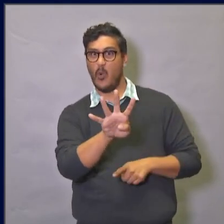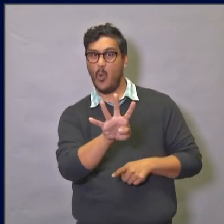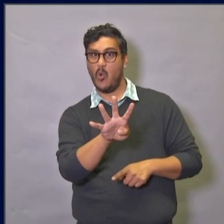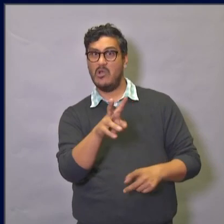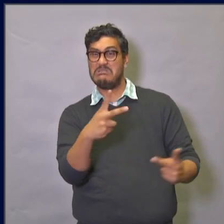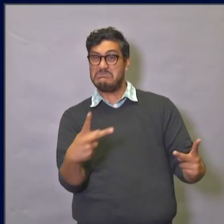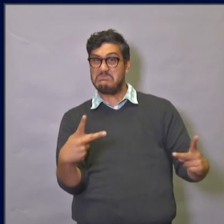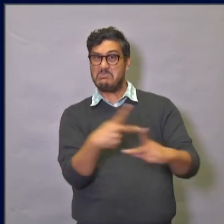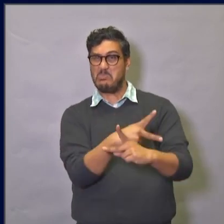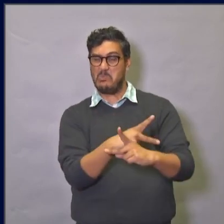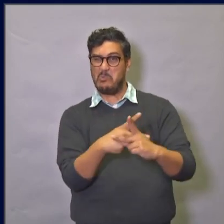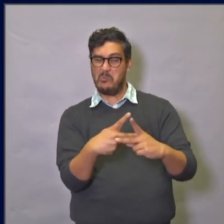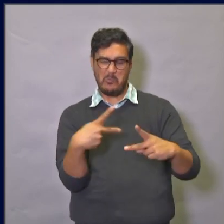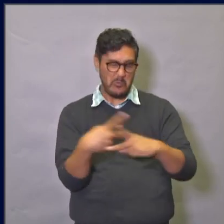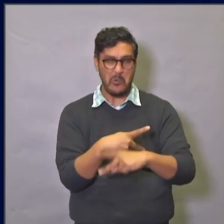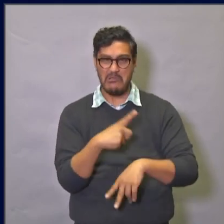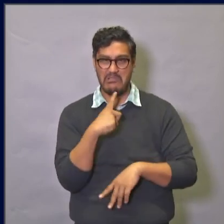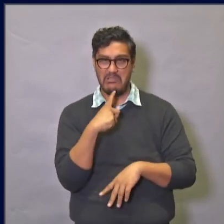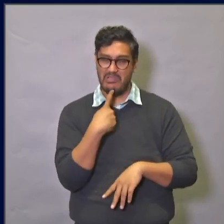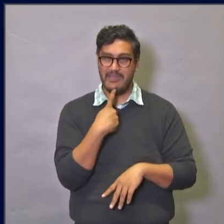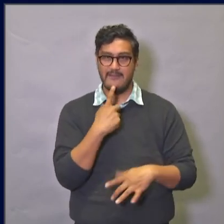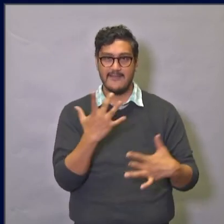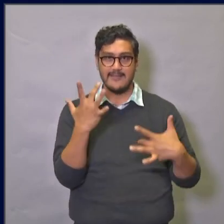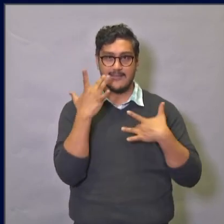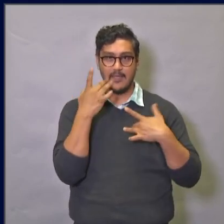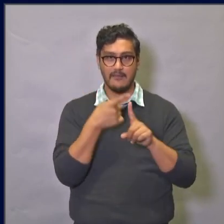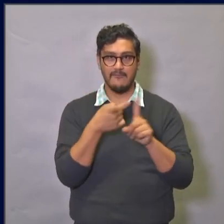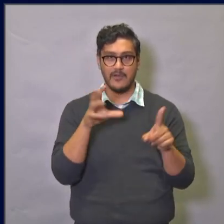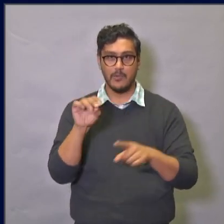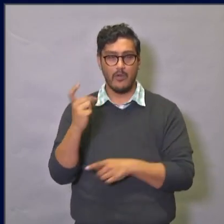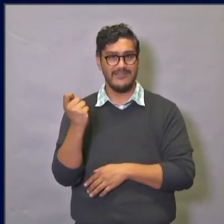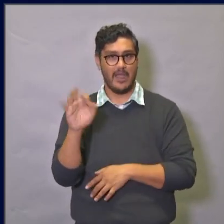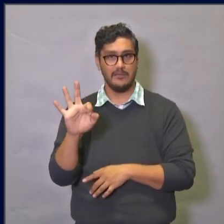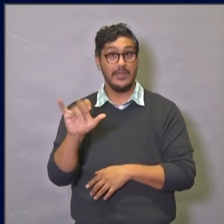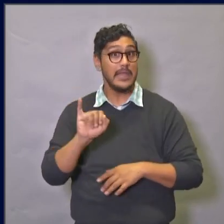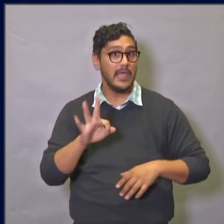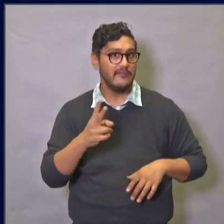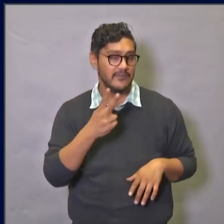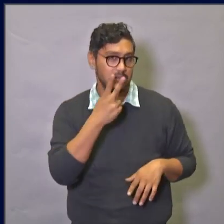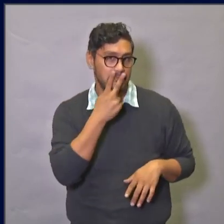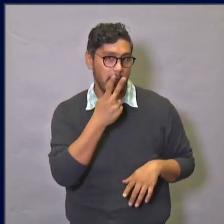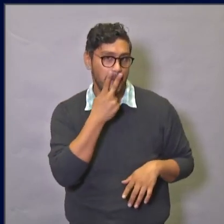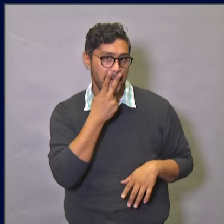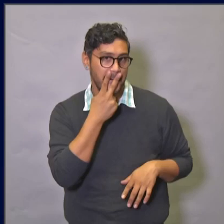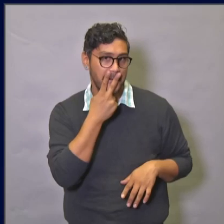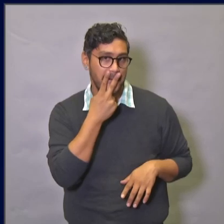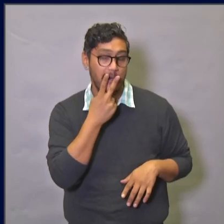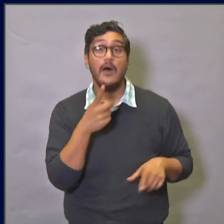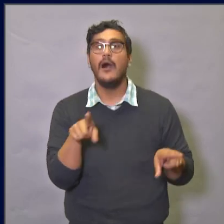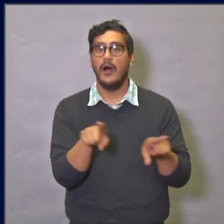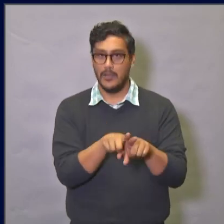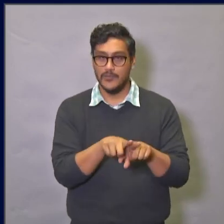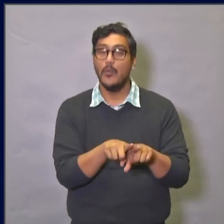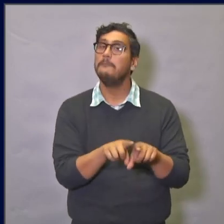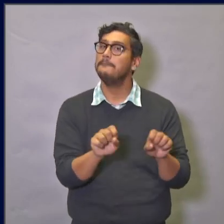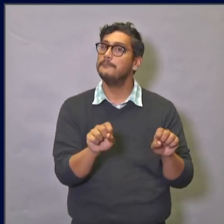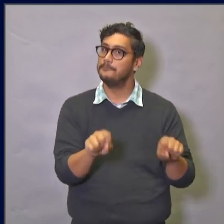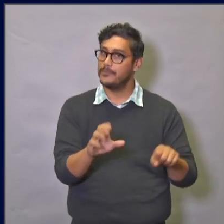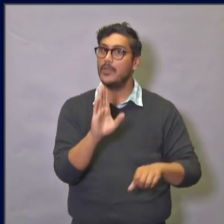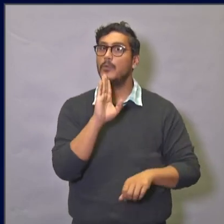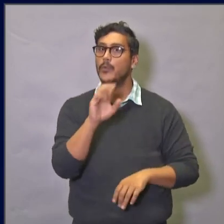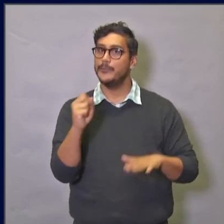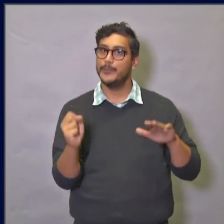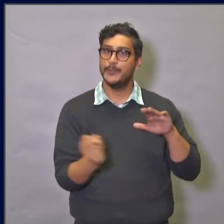más probabilidades de enfermarse gravemente y ser ingresadas a unidades de cuidados